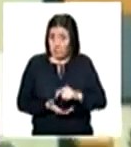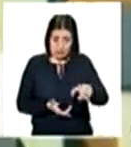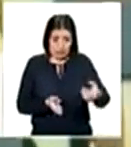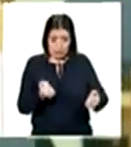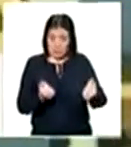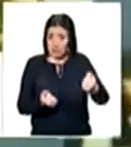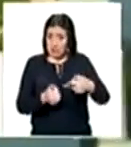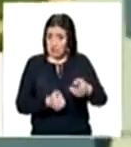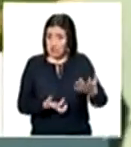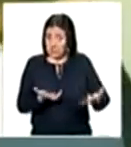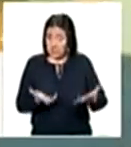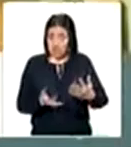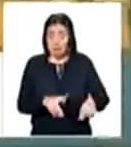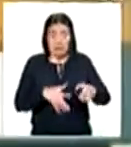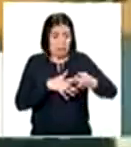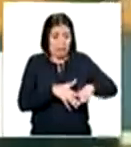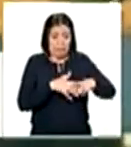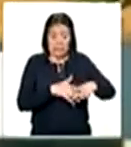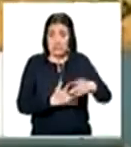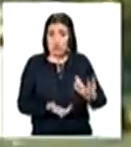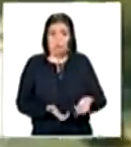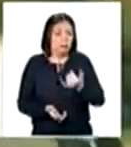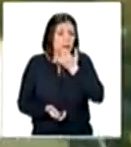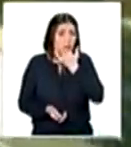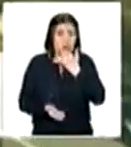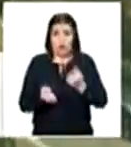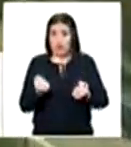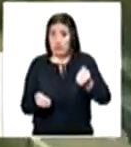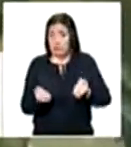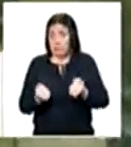vehículo tuvo alguna falla mecánica o fue un error humano.